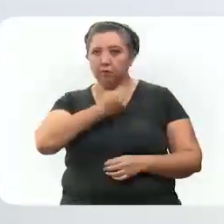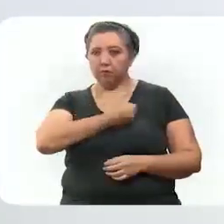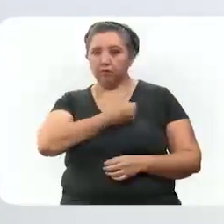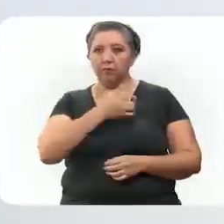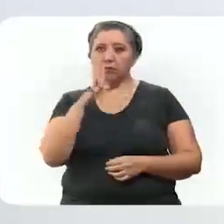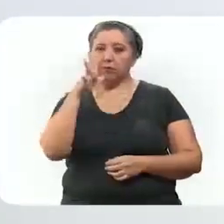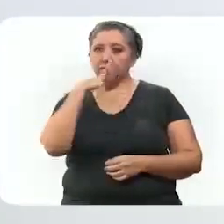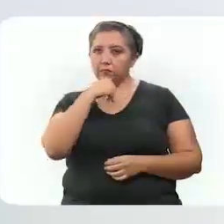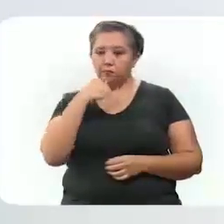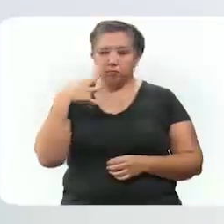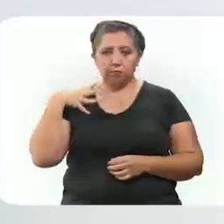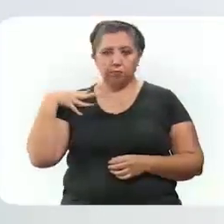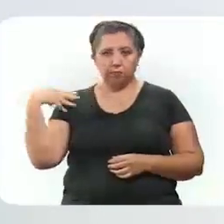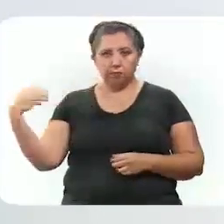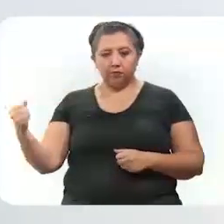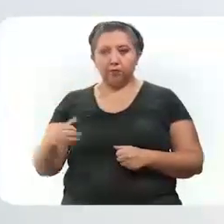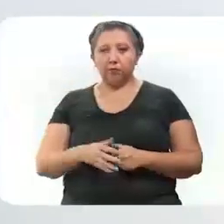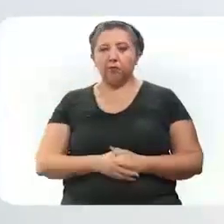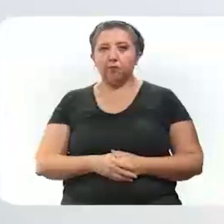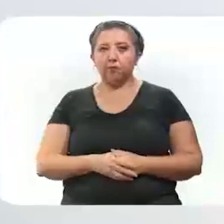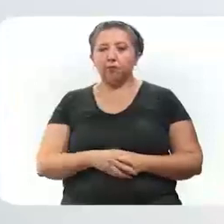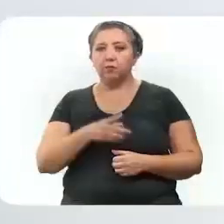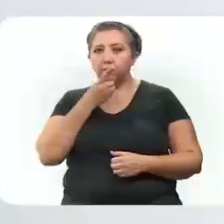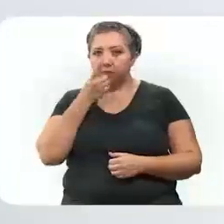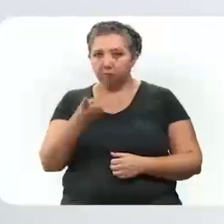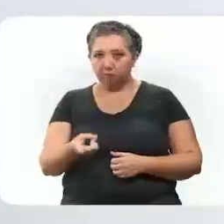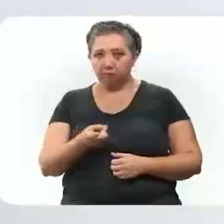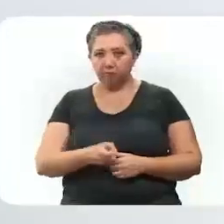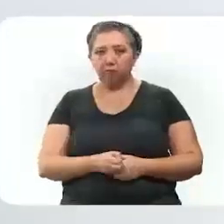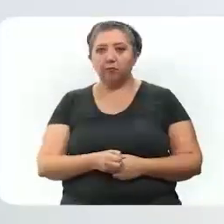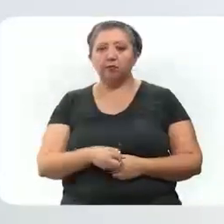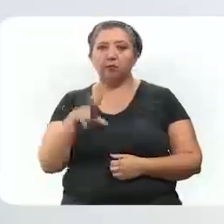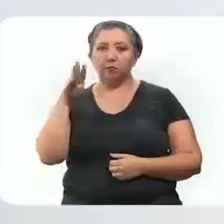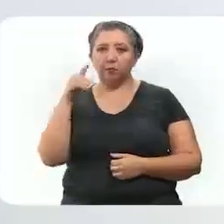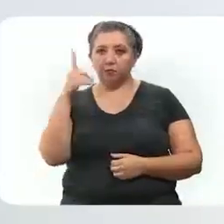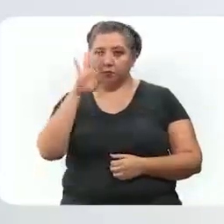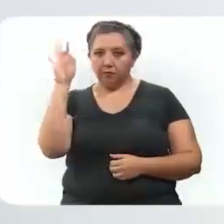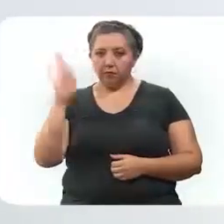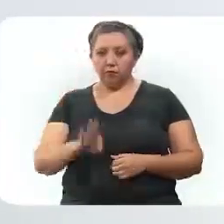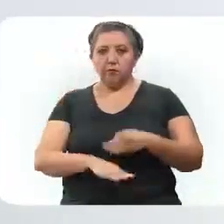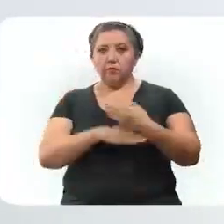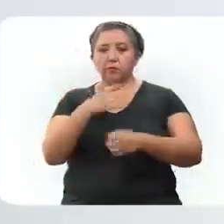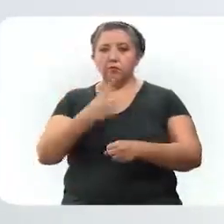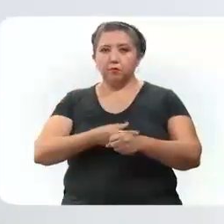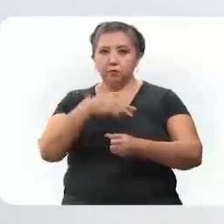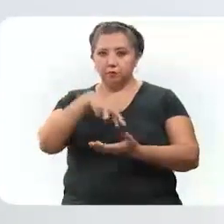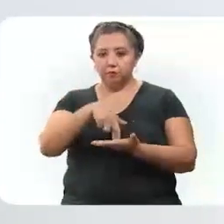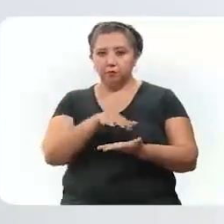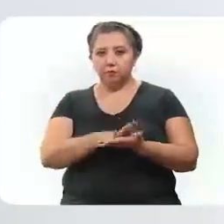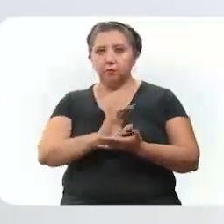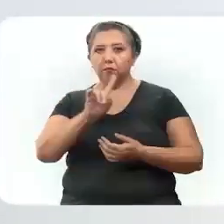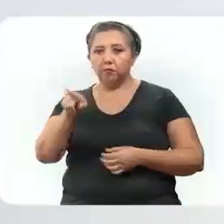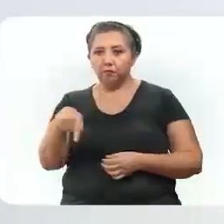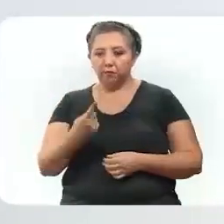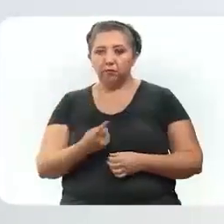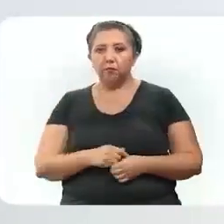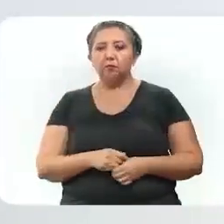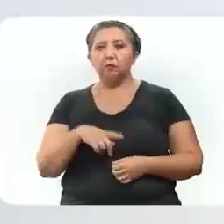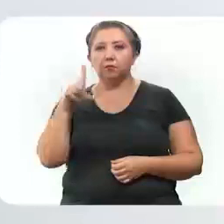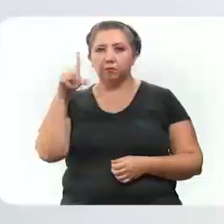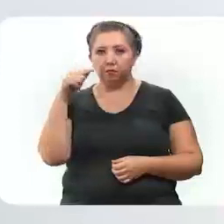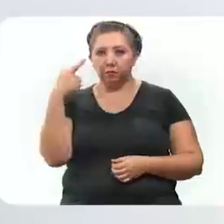presentan síntomas ni pueden contagiar. Esta cifra representa el 91% del total de contagios registrados, que es